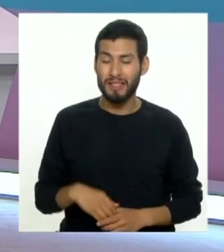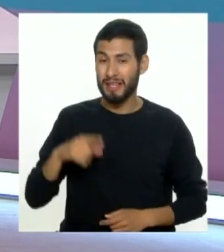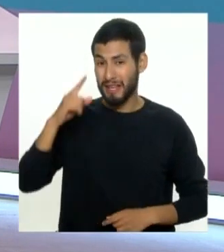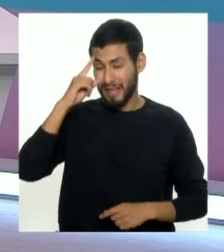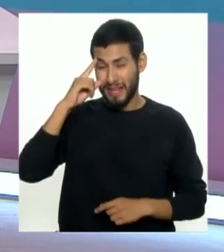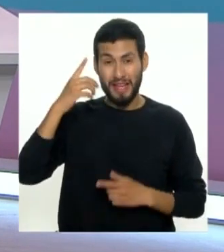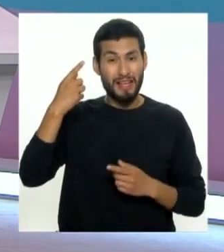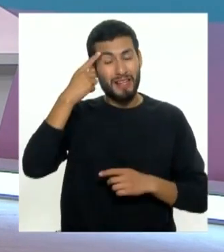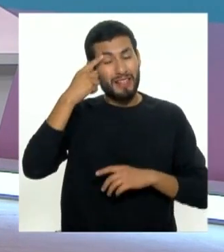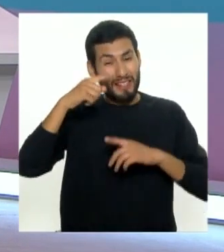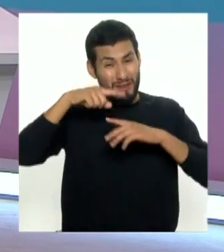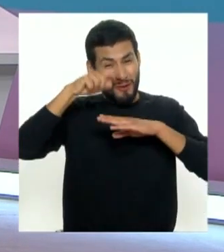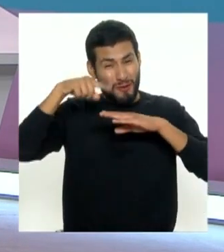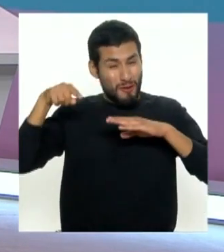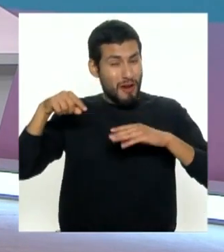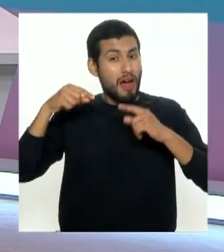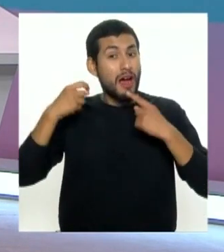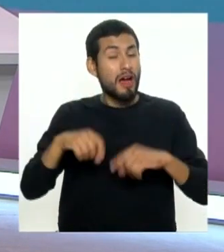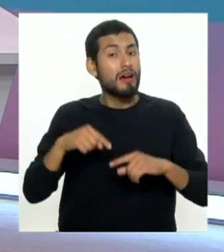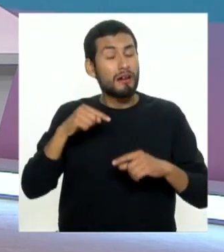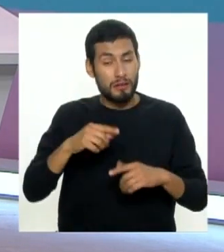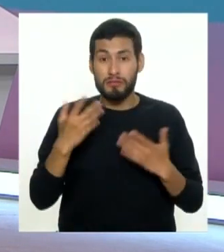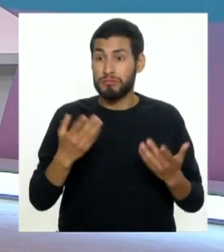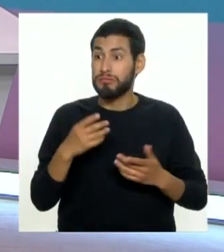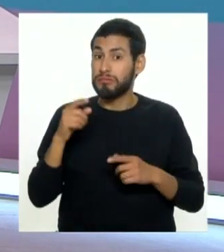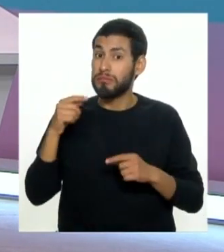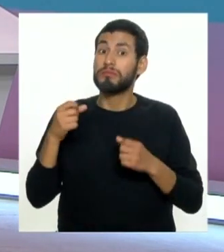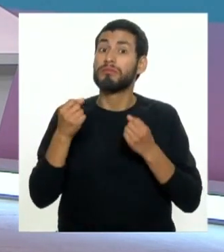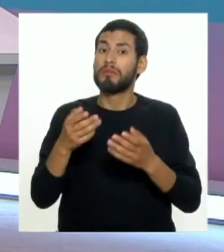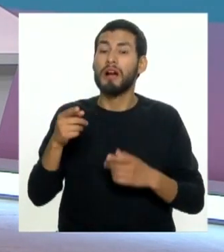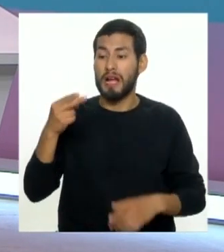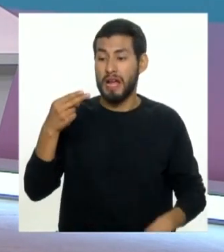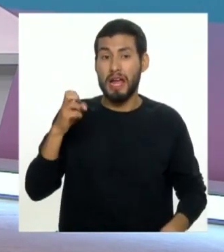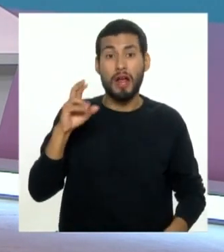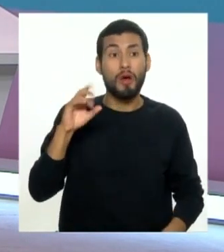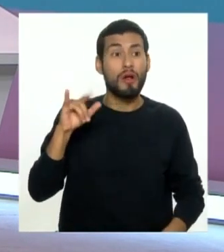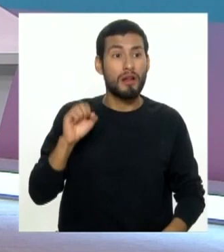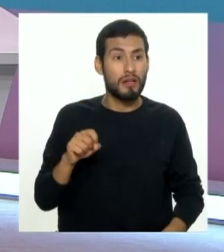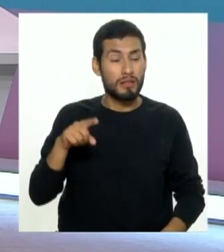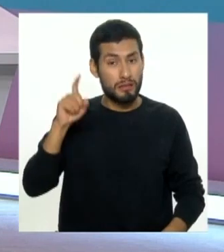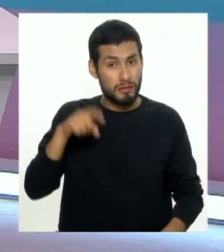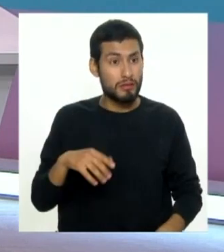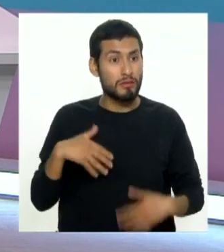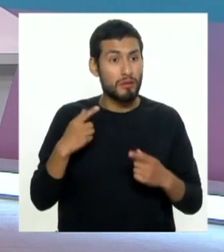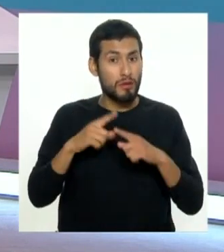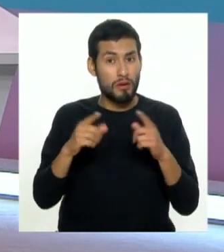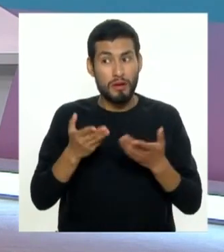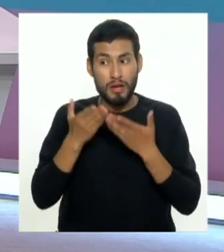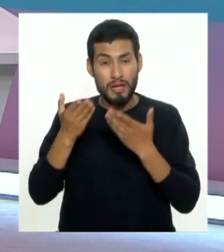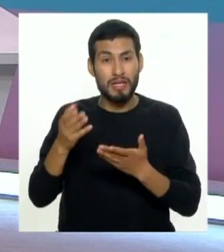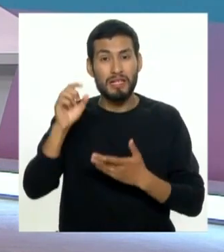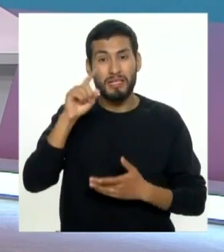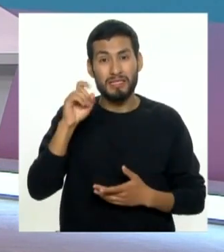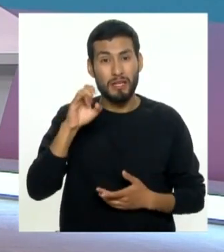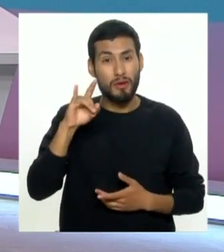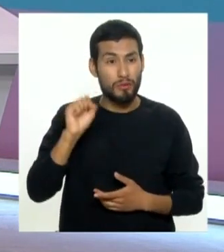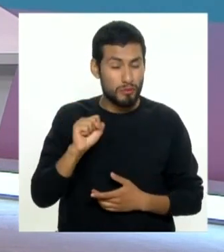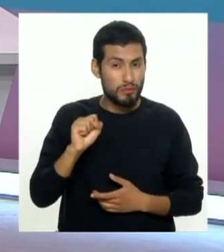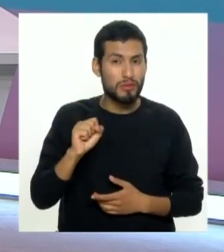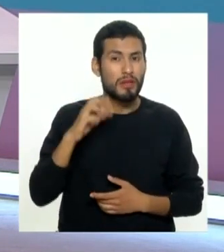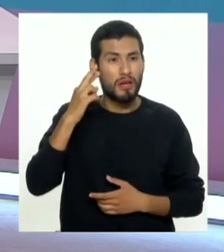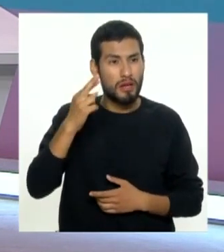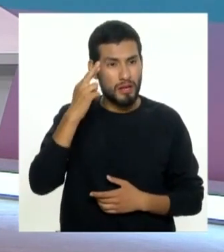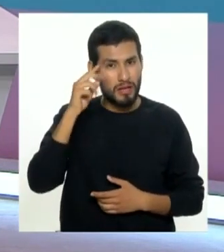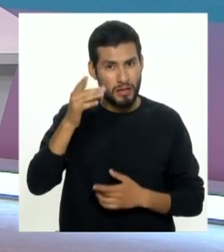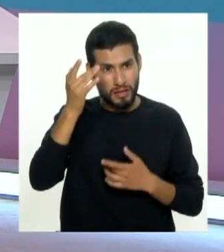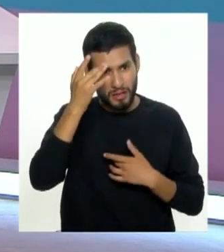tuvo también muchos personajes famosos que la tuvieron, como por ejemplo Hércules, que tuvo que hacer muchos favores a Zeus y por eso